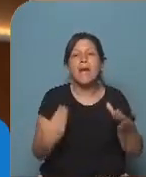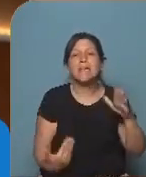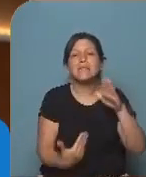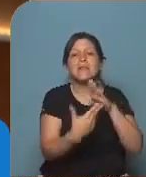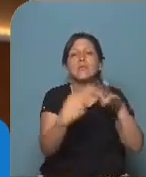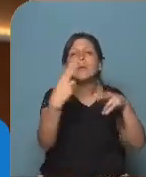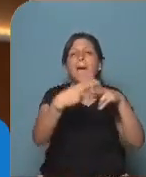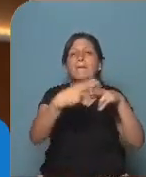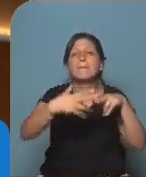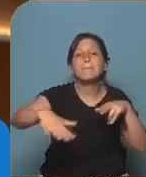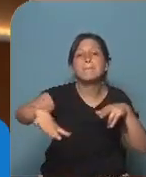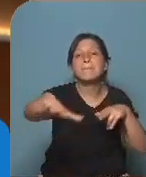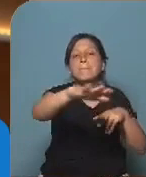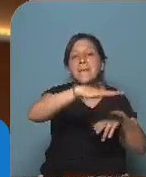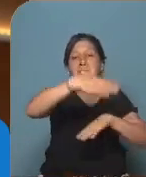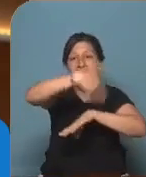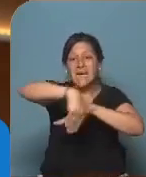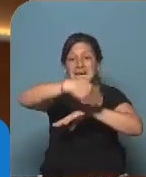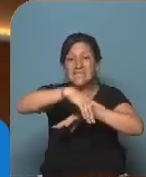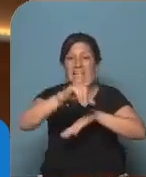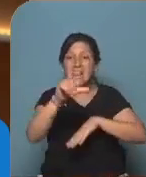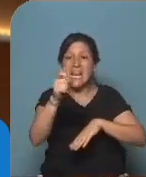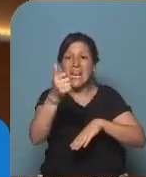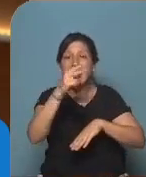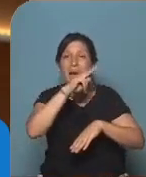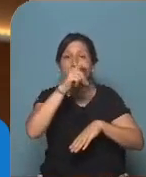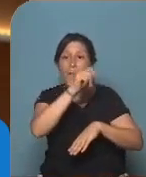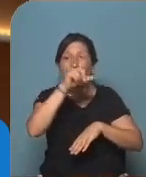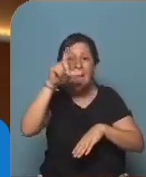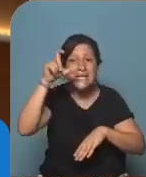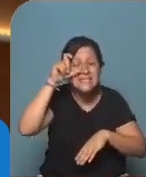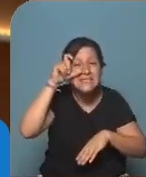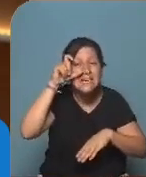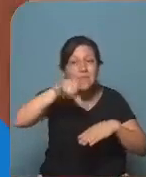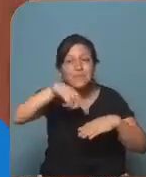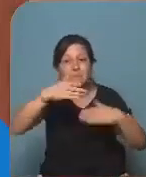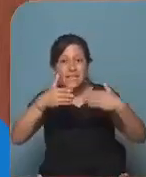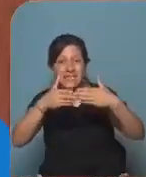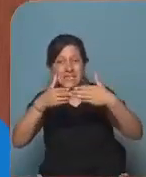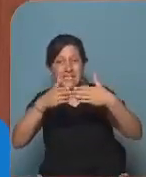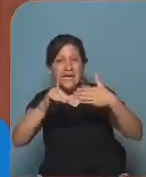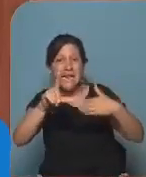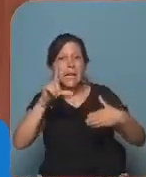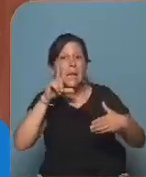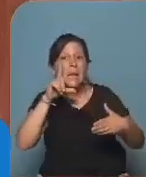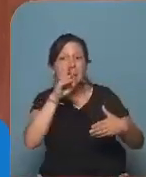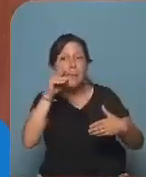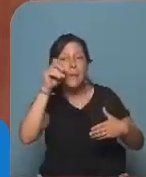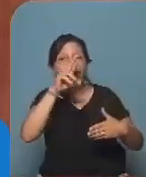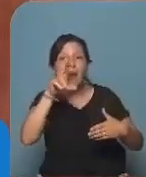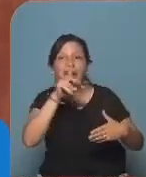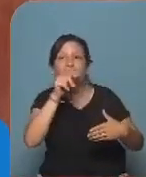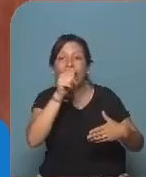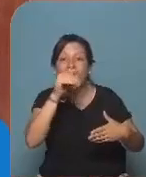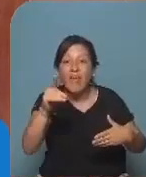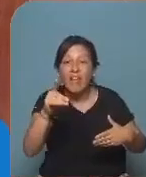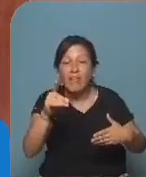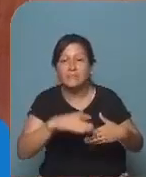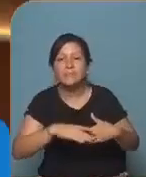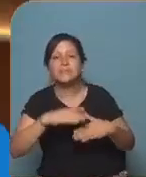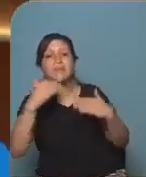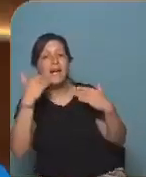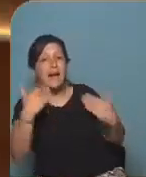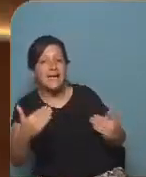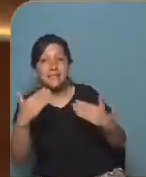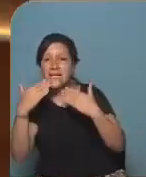queda en Lavalle y Libertad. Exacto, la Plaza de Tribunales. Sí, en realidad es Libertad y Córdoba. Bien, Libertad y Diana, Córdoba. muchísimas